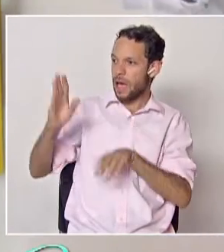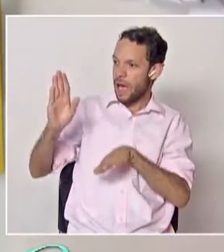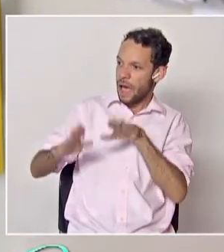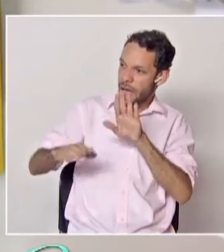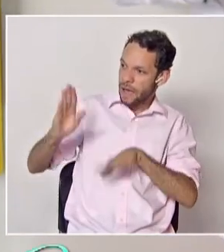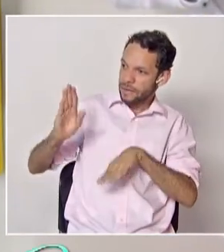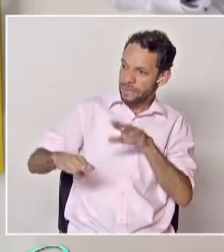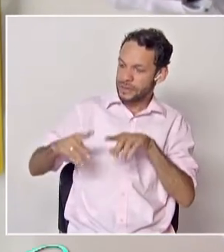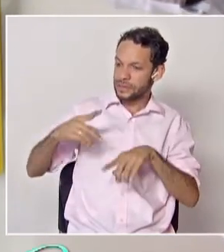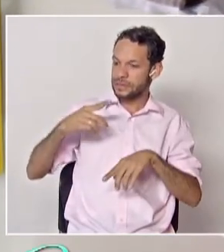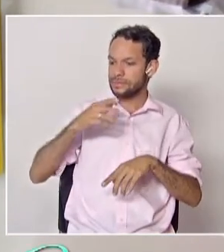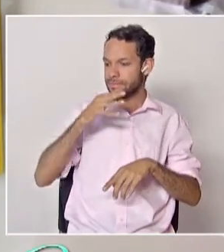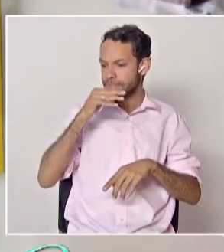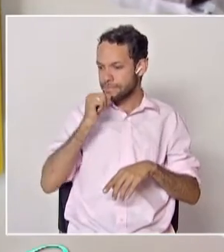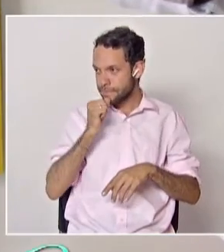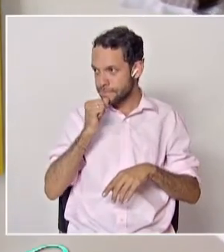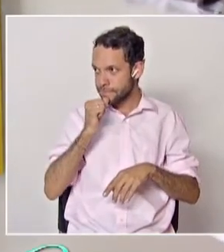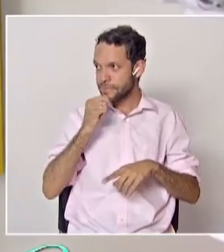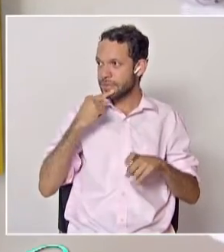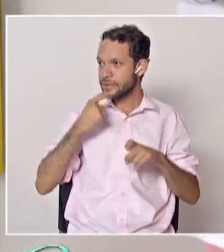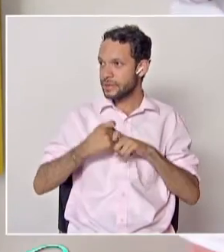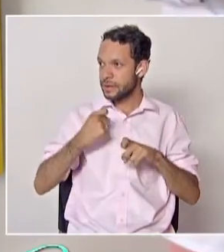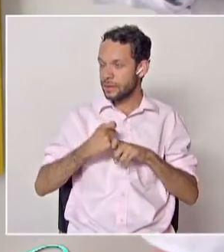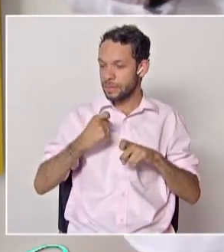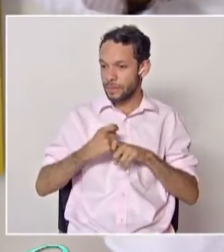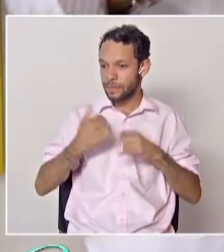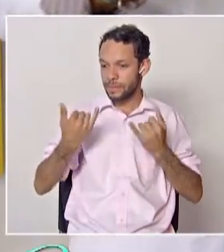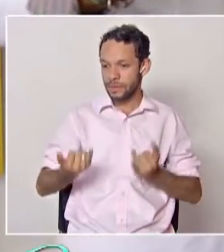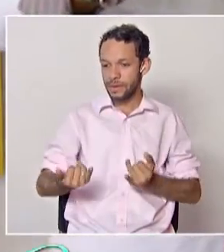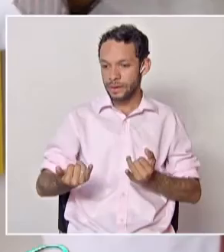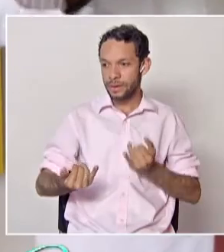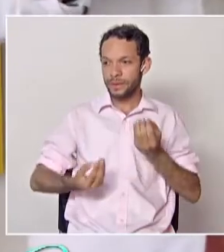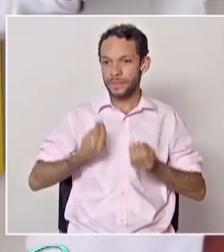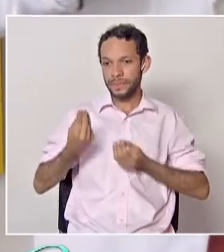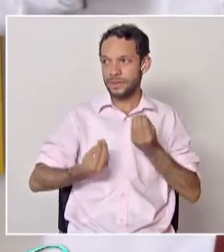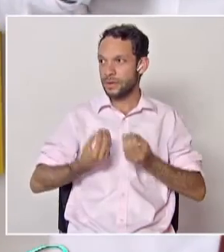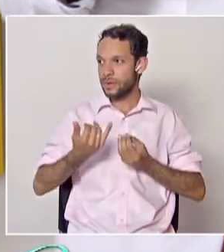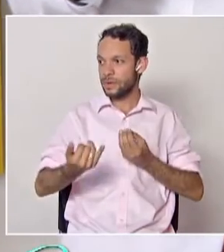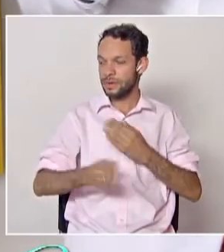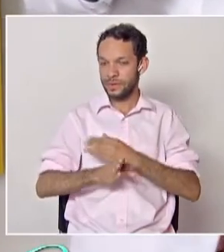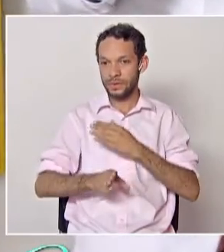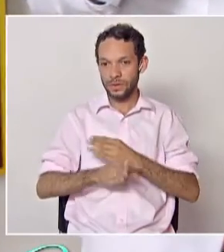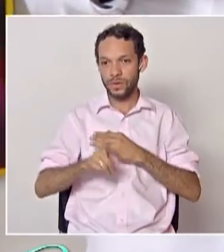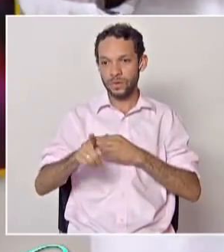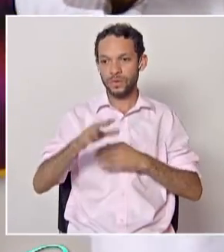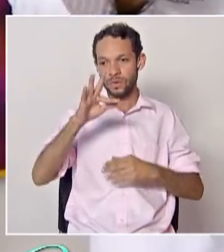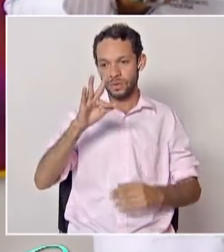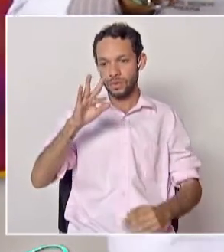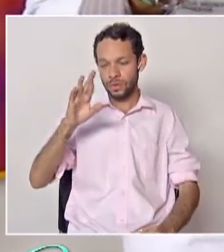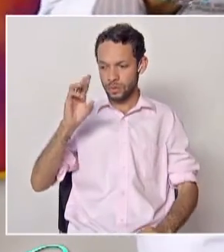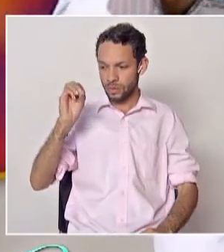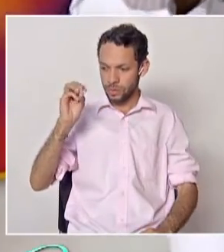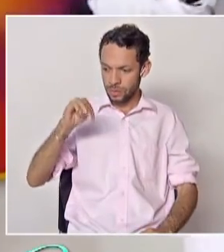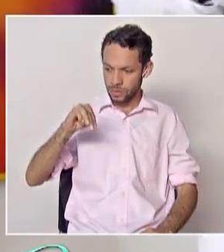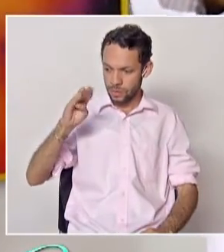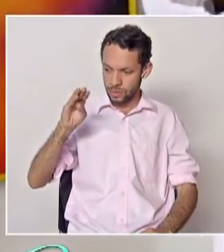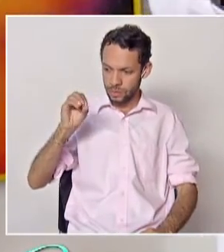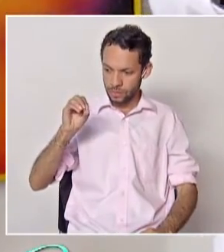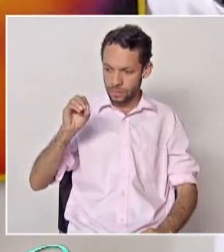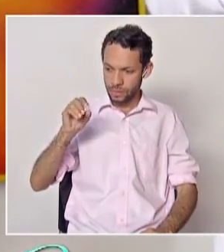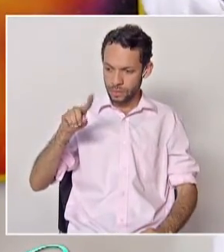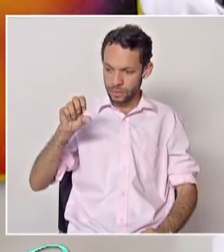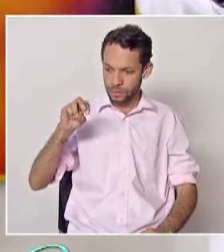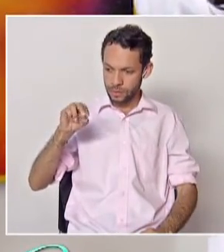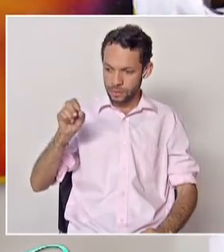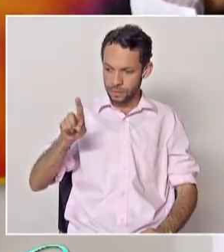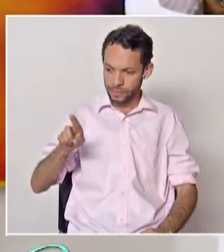las causas principales del dolor crónico es lo que llamamos los tromboxanos, las prostaglandinas,